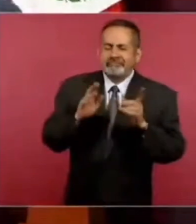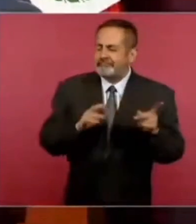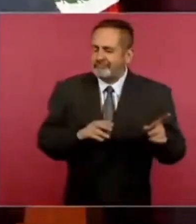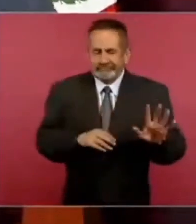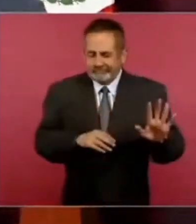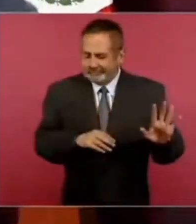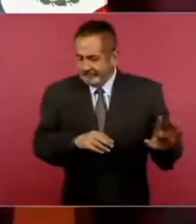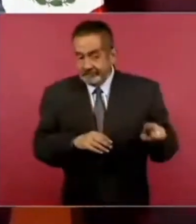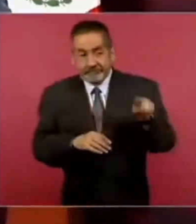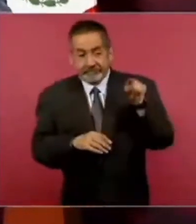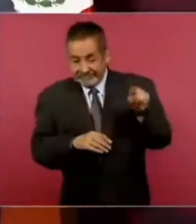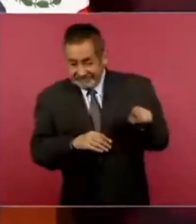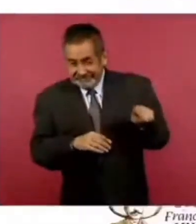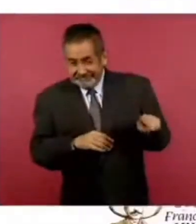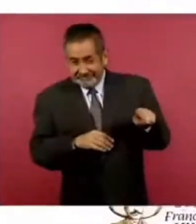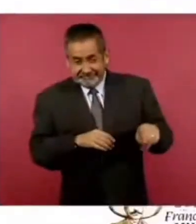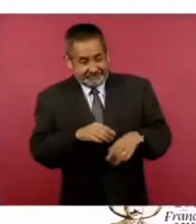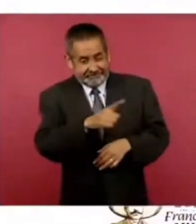quiere, ¿no?,